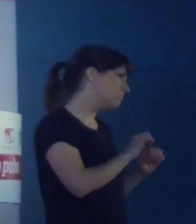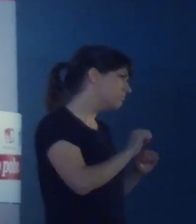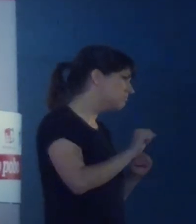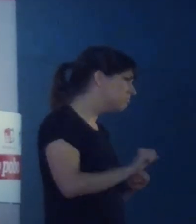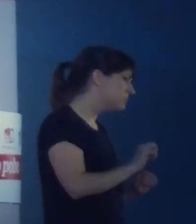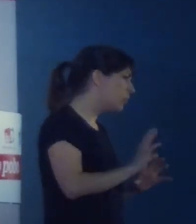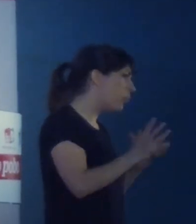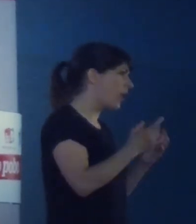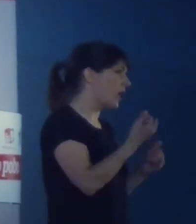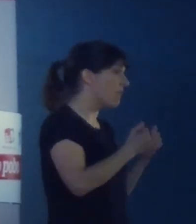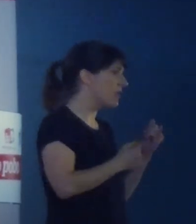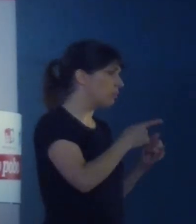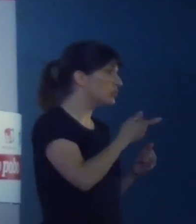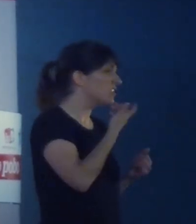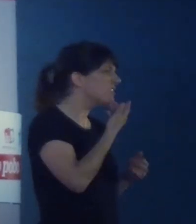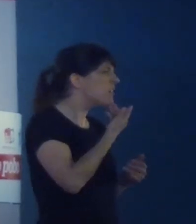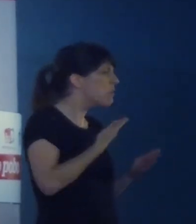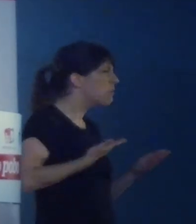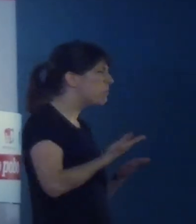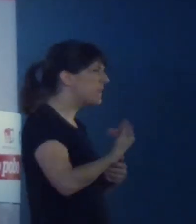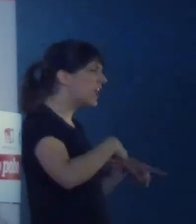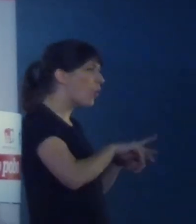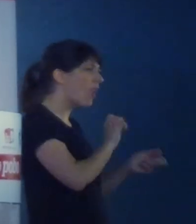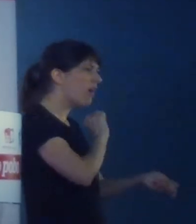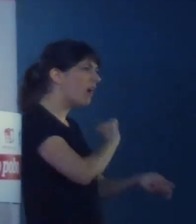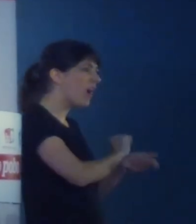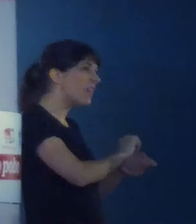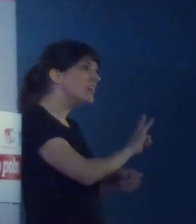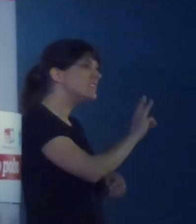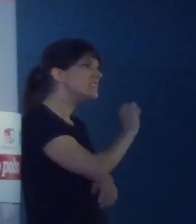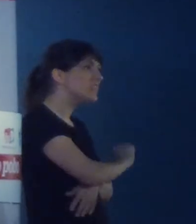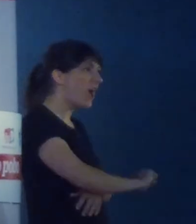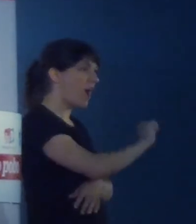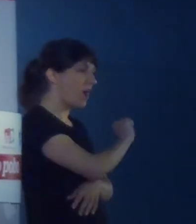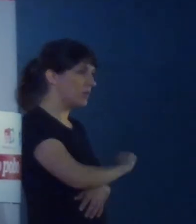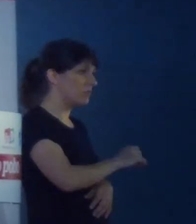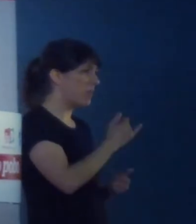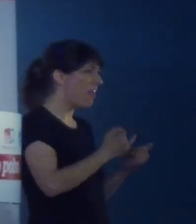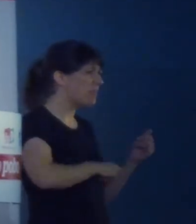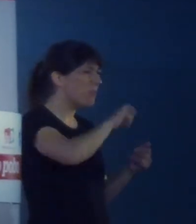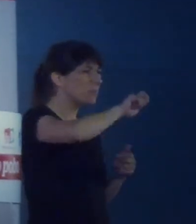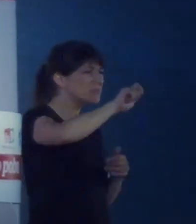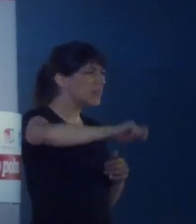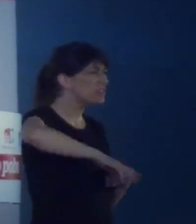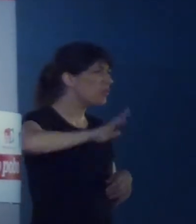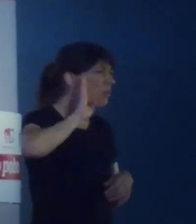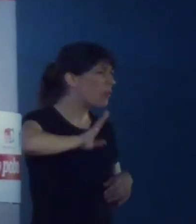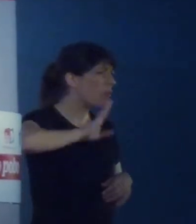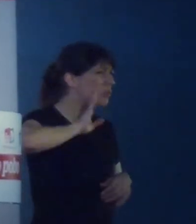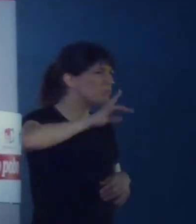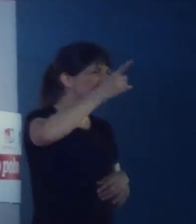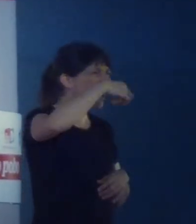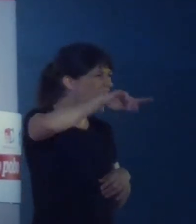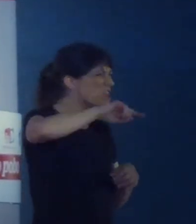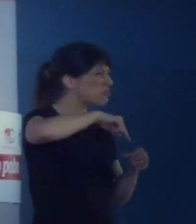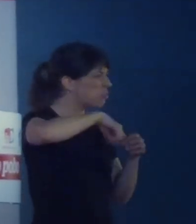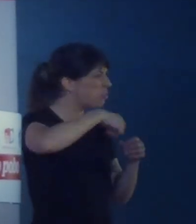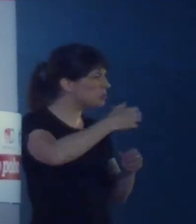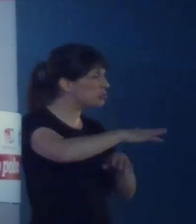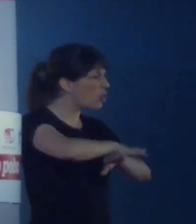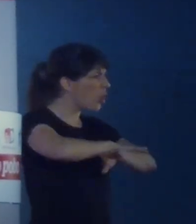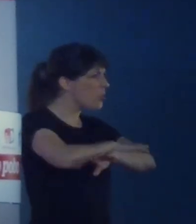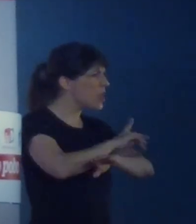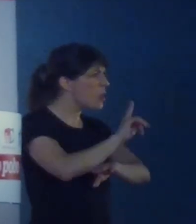mentras poñen en liberdade ou nin siquera procesan a todos os corruptos que están hoxe en cargos de goberno, empezando